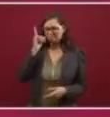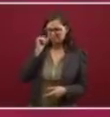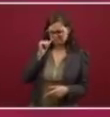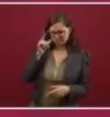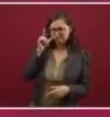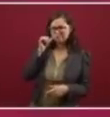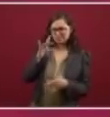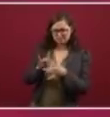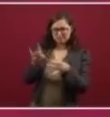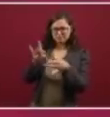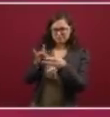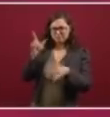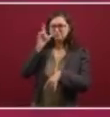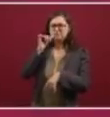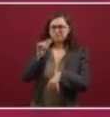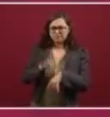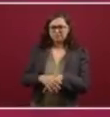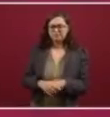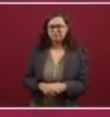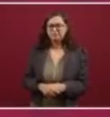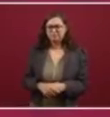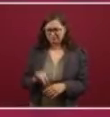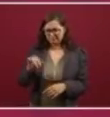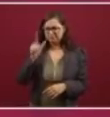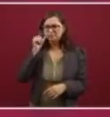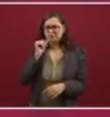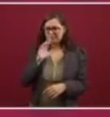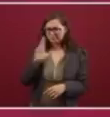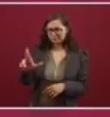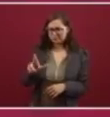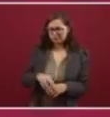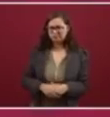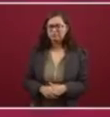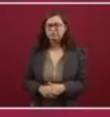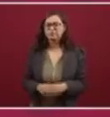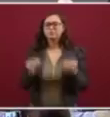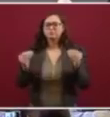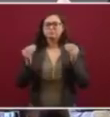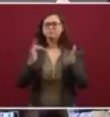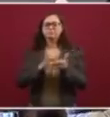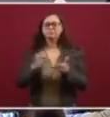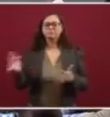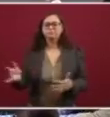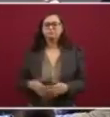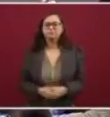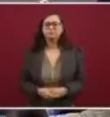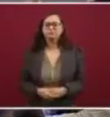nos da tiempo, ¿sí? Mañana te contesto. Sí. Muchas gracias.